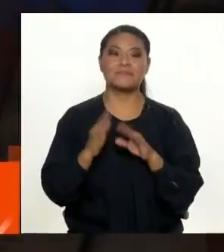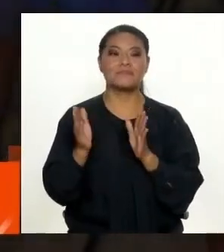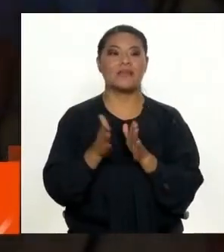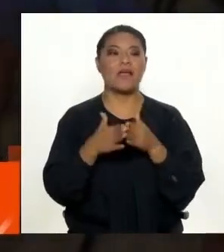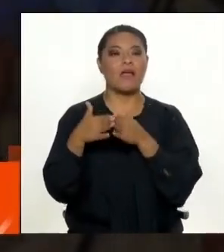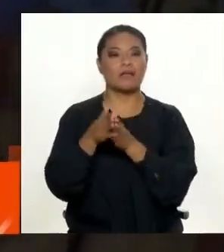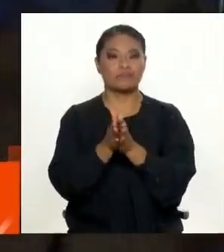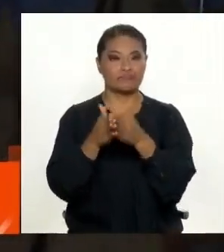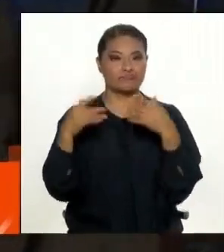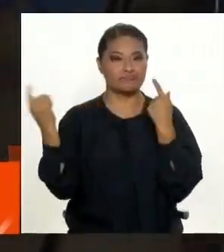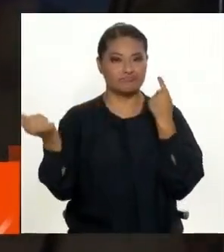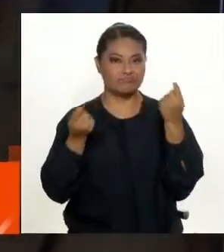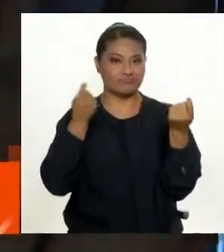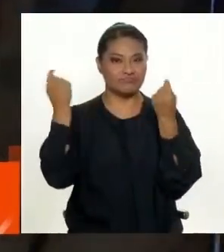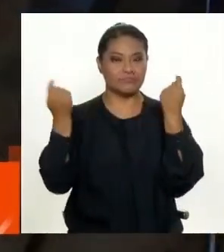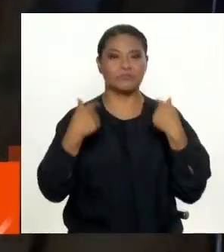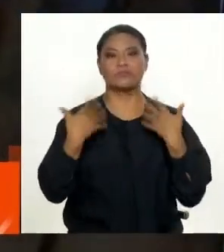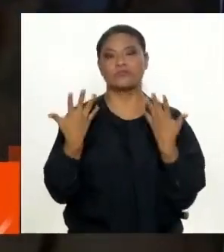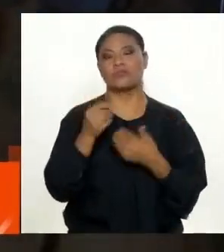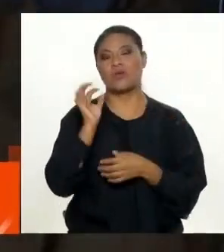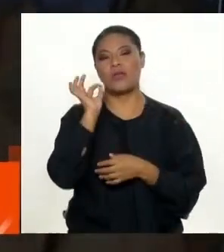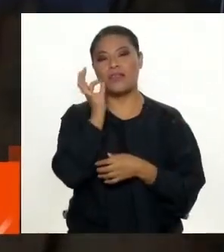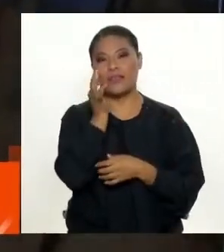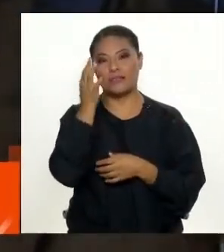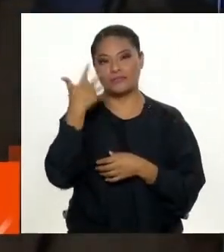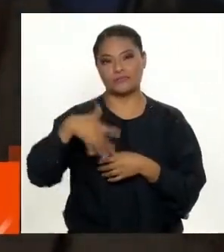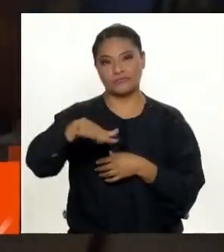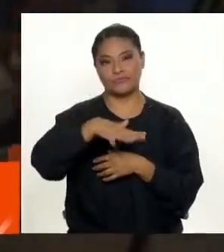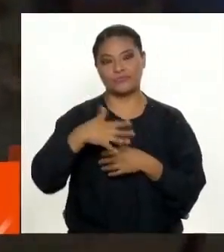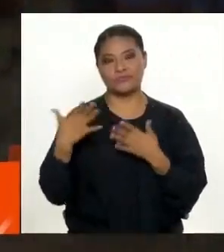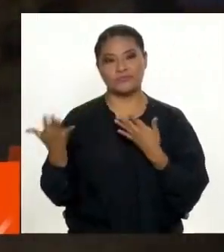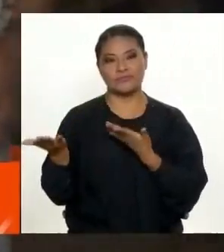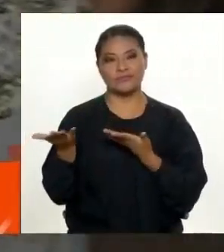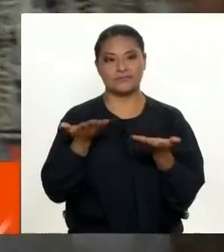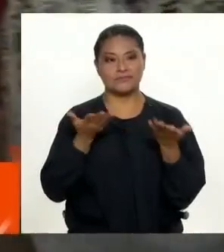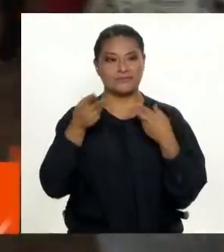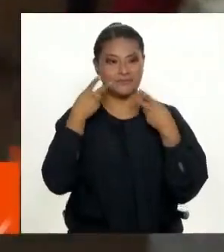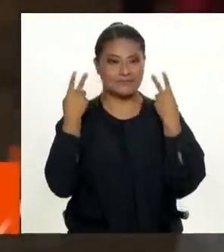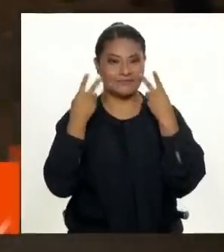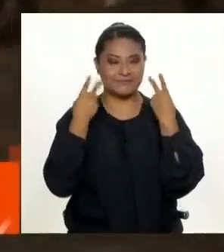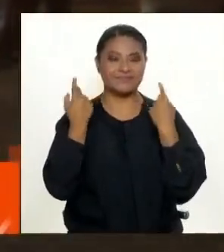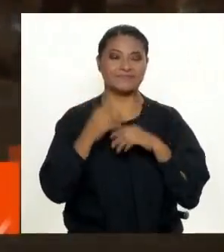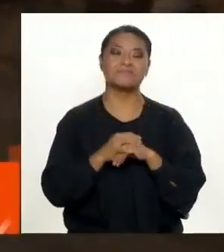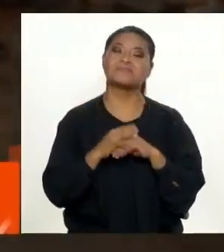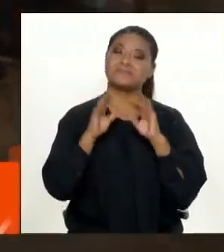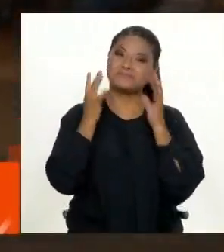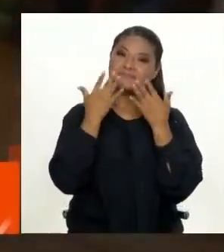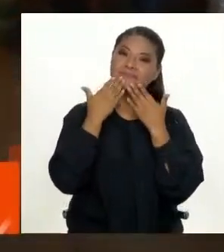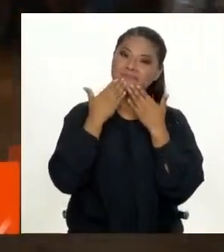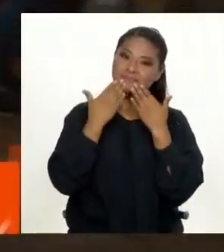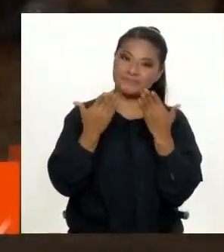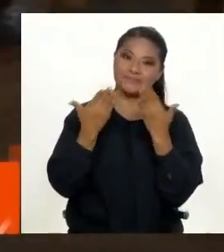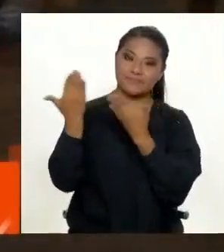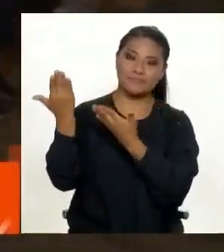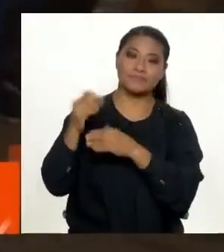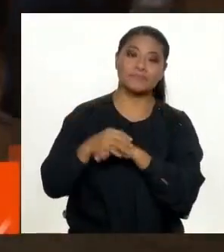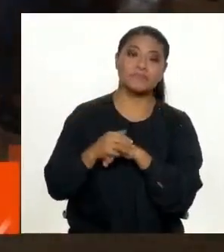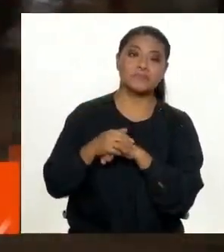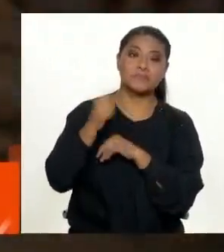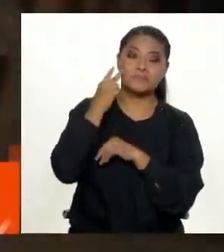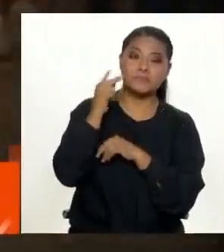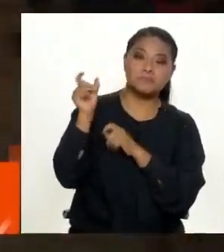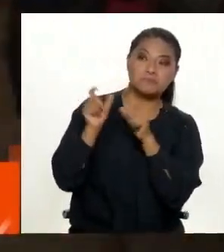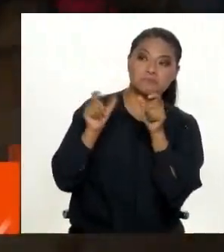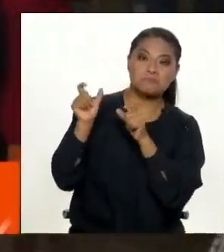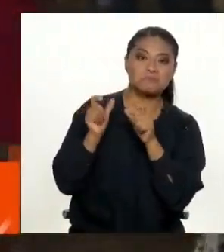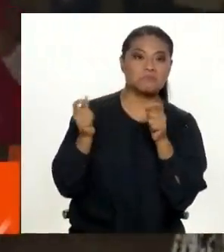sombrito. ¿Por qué? Porque la selva se gusta. No, todo en la selva es más rico. Llegué mejor con una San Juan. Muchas gracias. Ya, bien, así se divierten las personas.